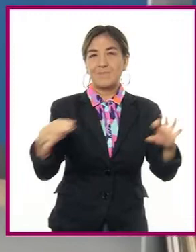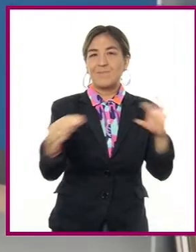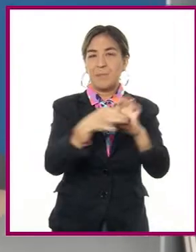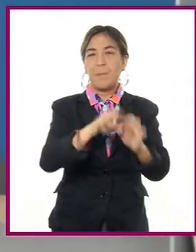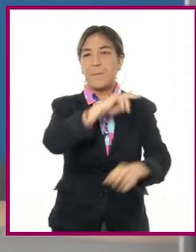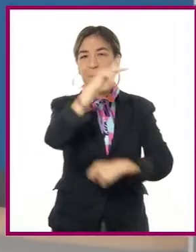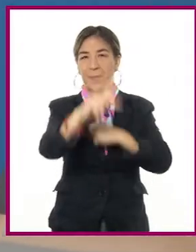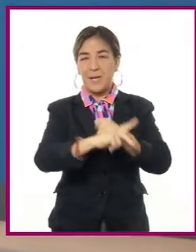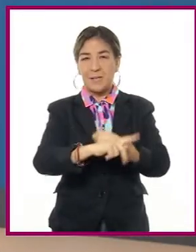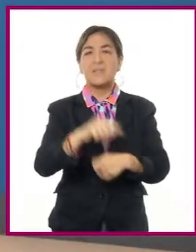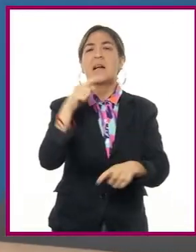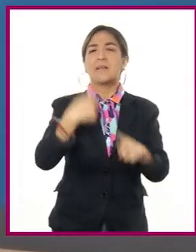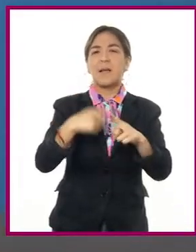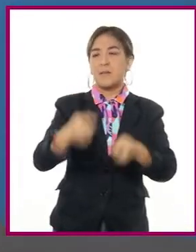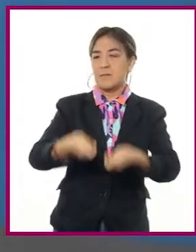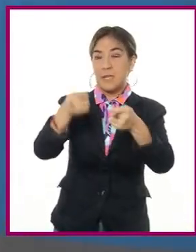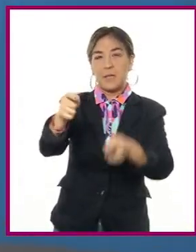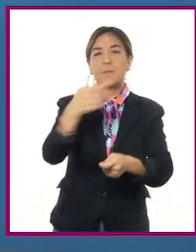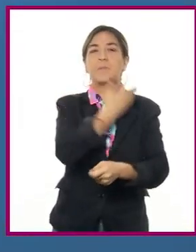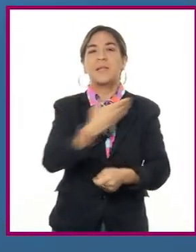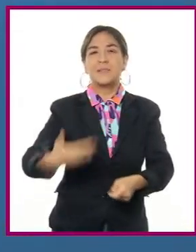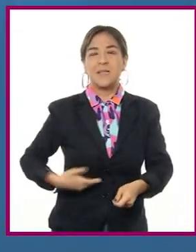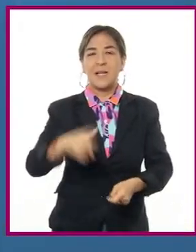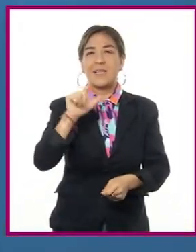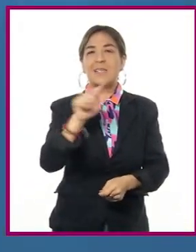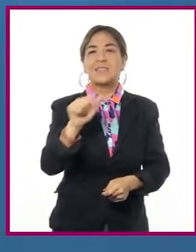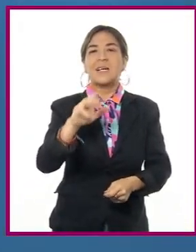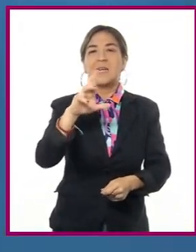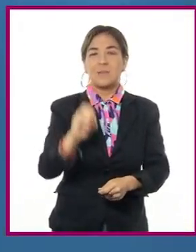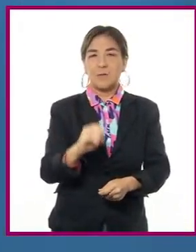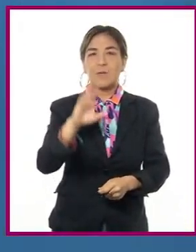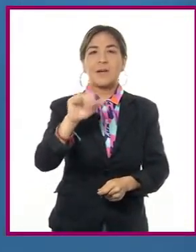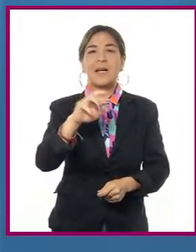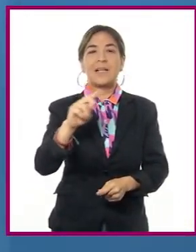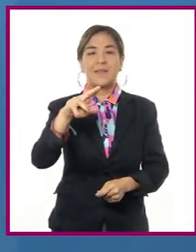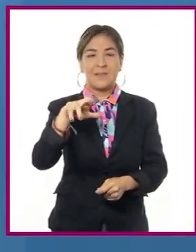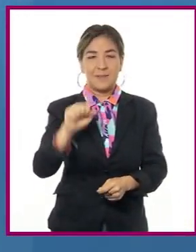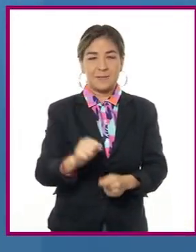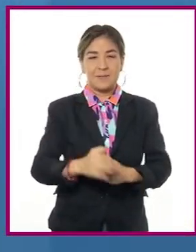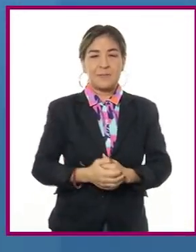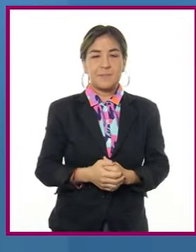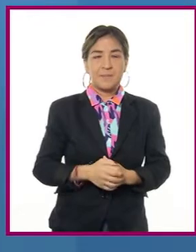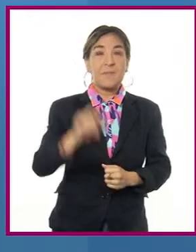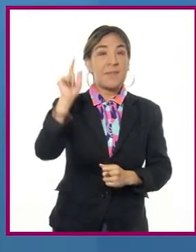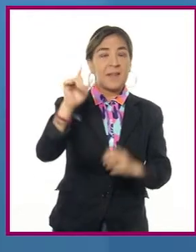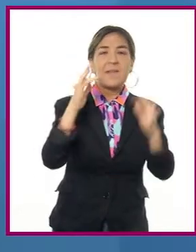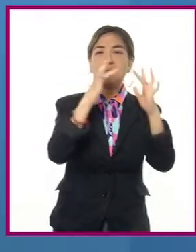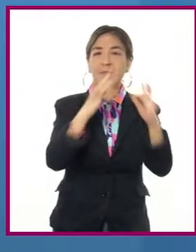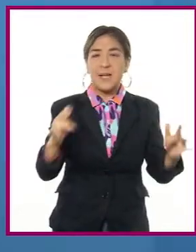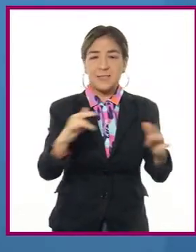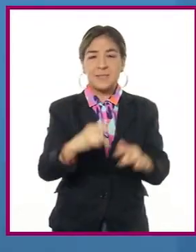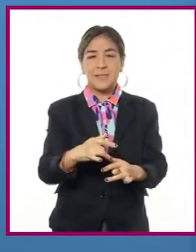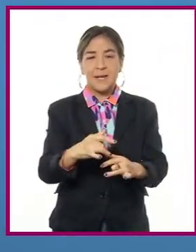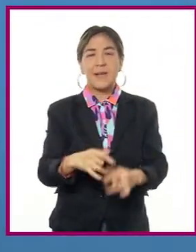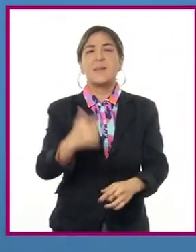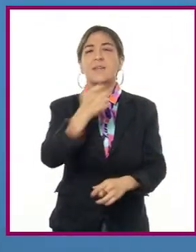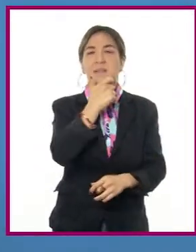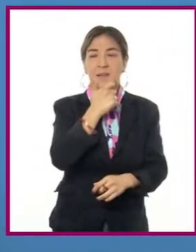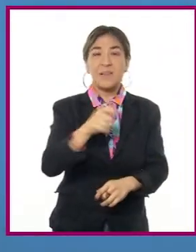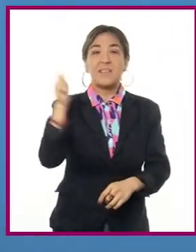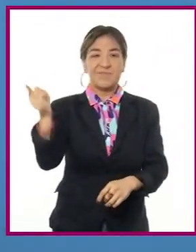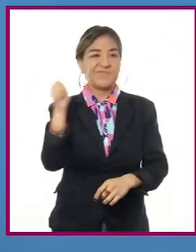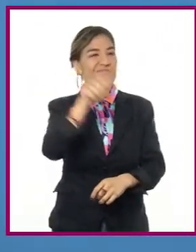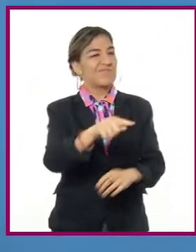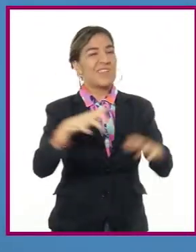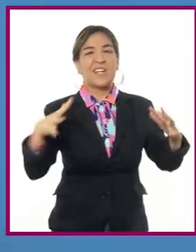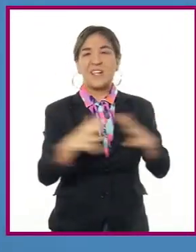dirigida al presidente Lázaro Cárdenas, y dice así: Francia e Inglaterra han declarado hoy la guerra a Alemania. Tenía que